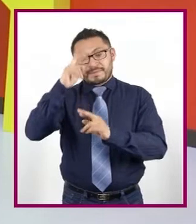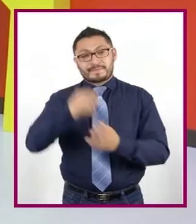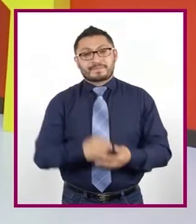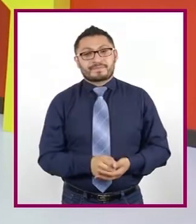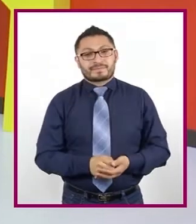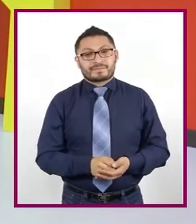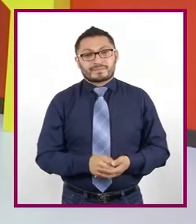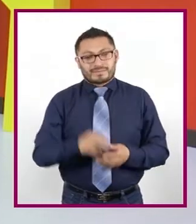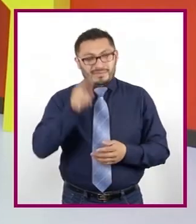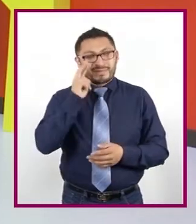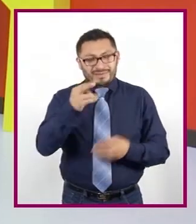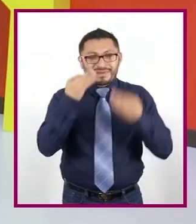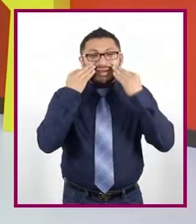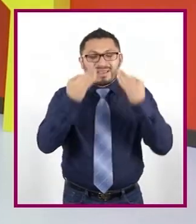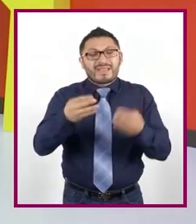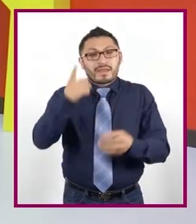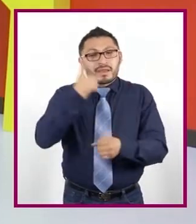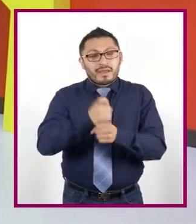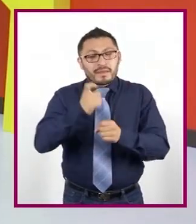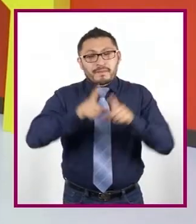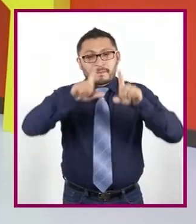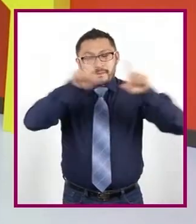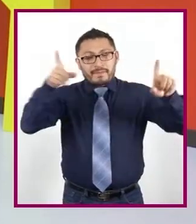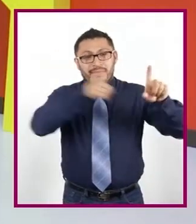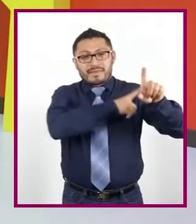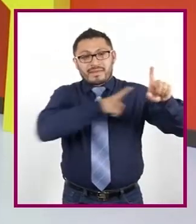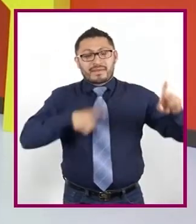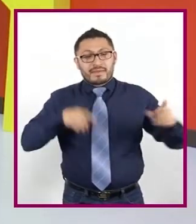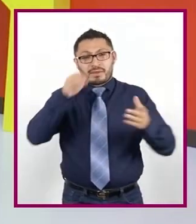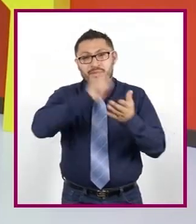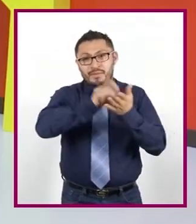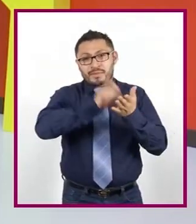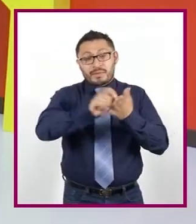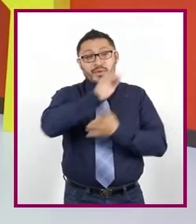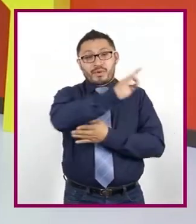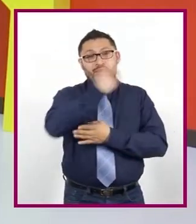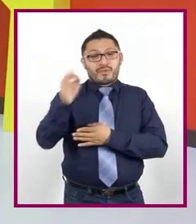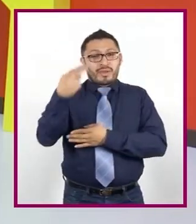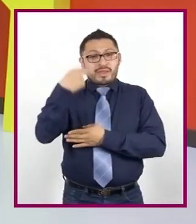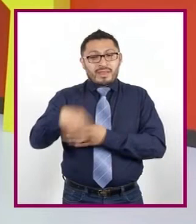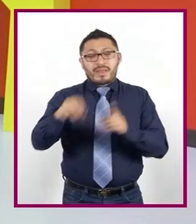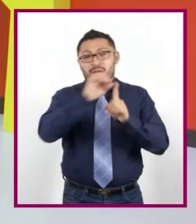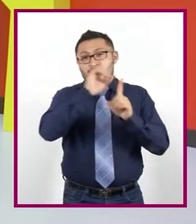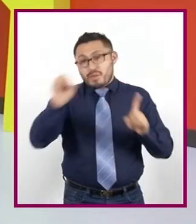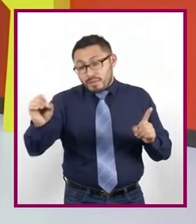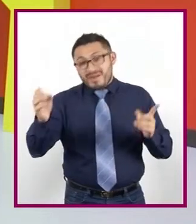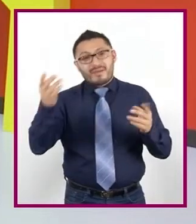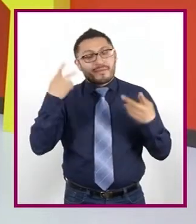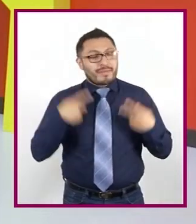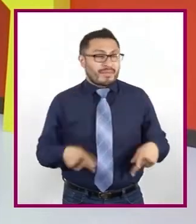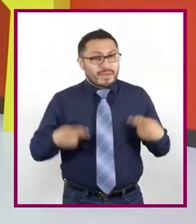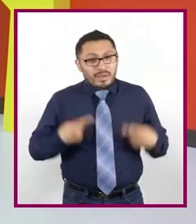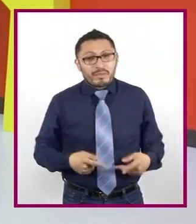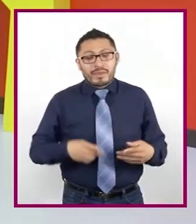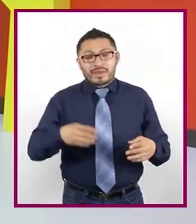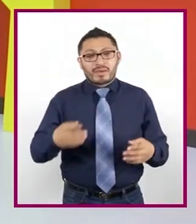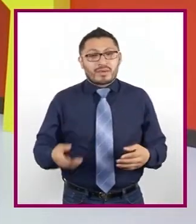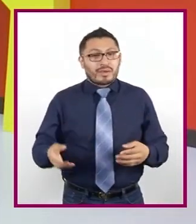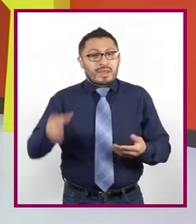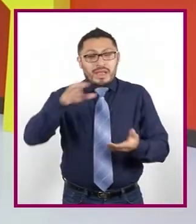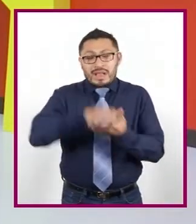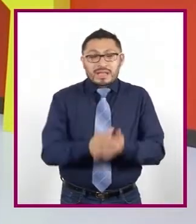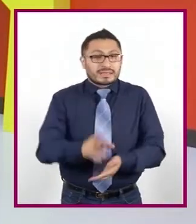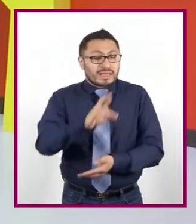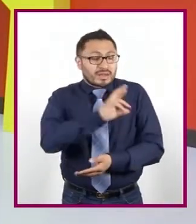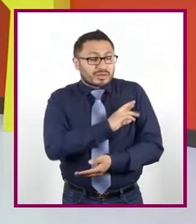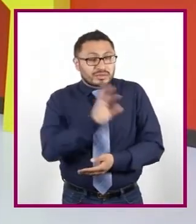¿Observaron cómo en esta primera parte deben anotar la fecha, los nombres completos de las personas, su estado civil, si